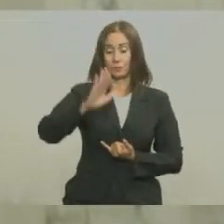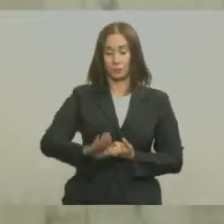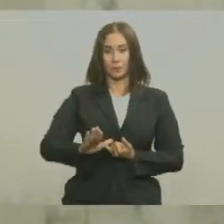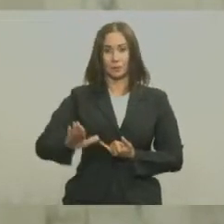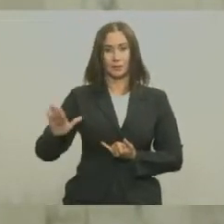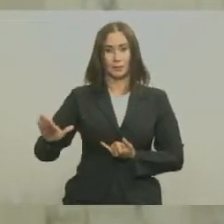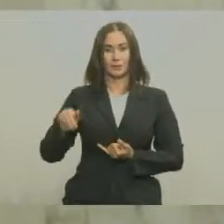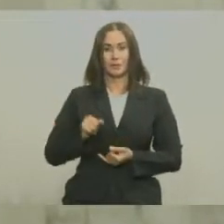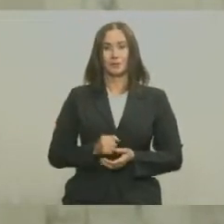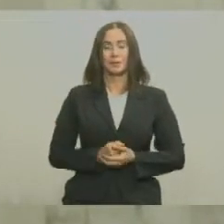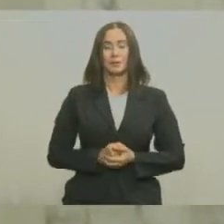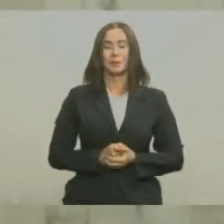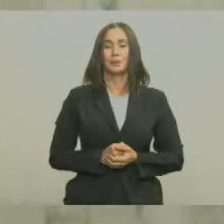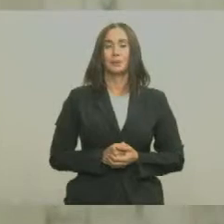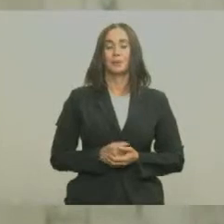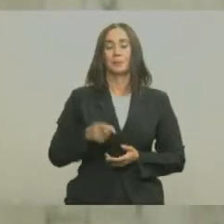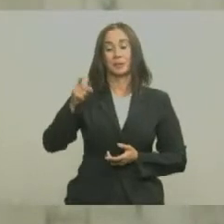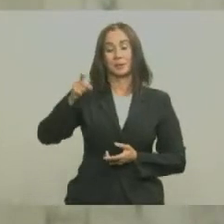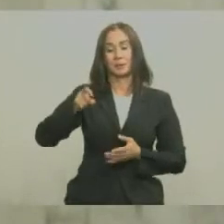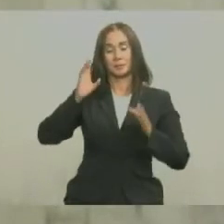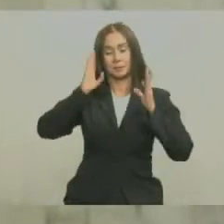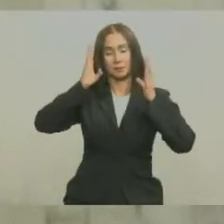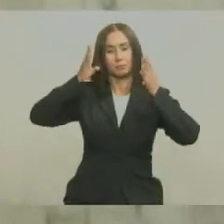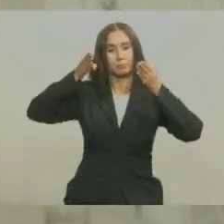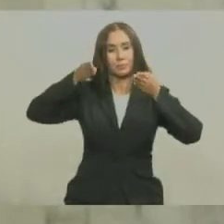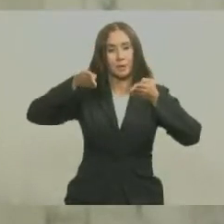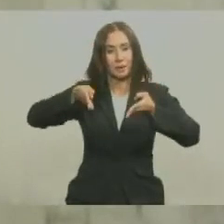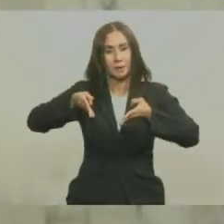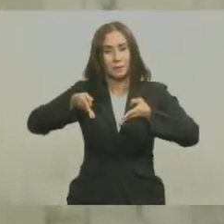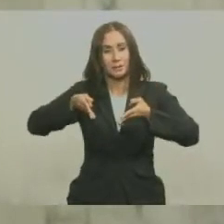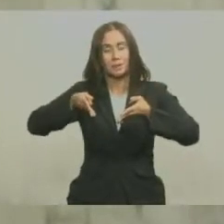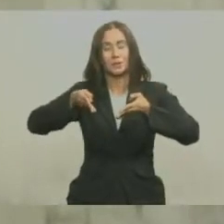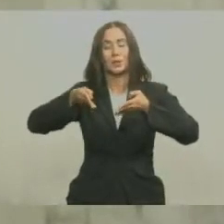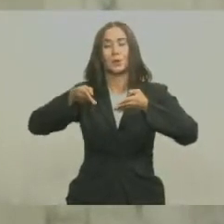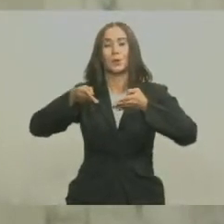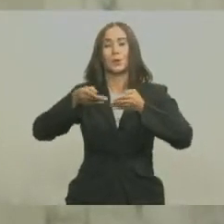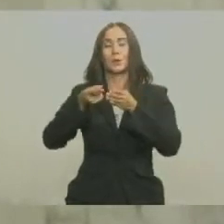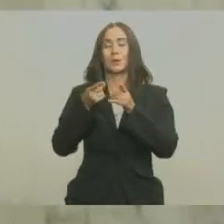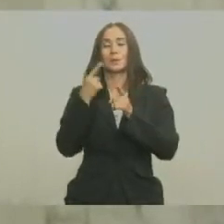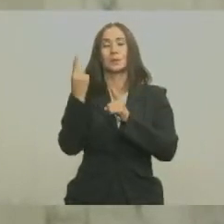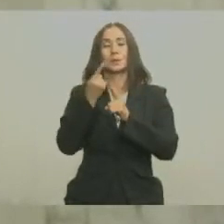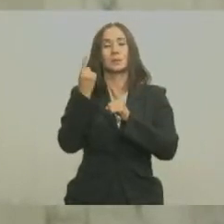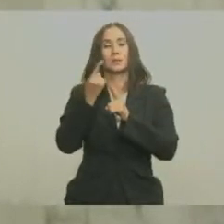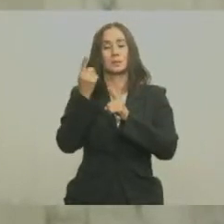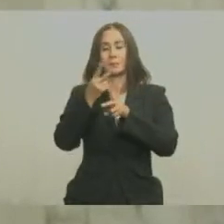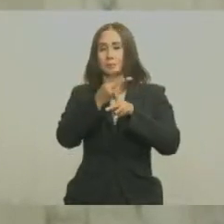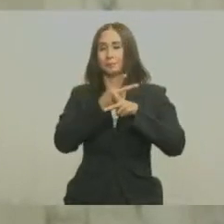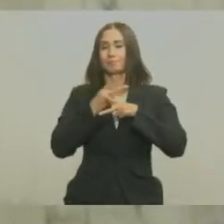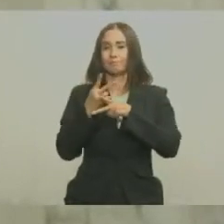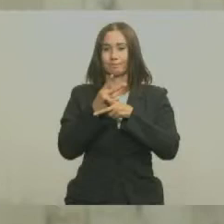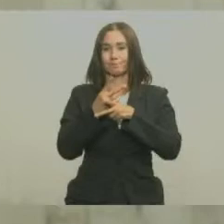generación, que merece nuestra atención y a la que no debemos defraudar.